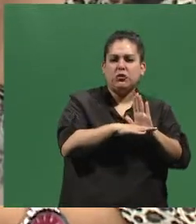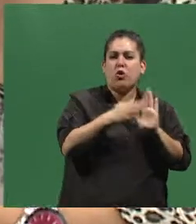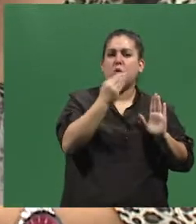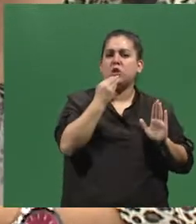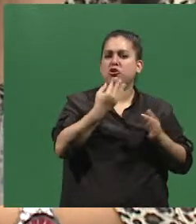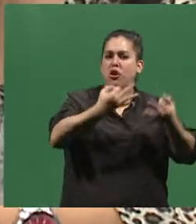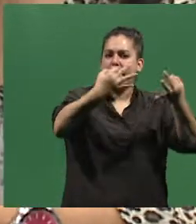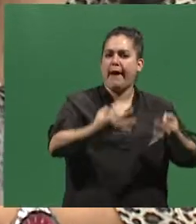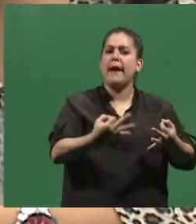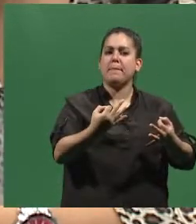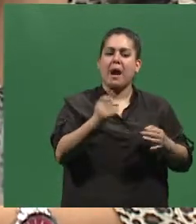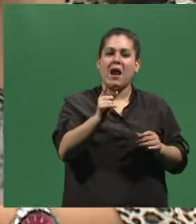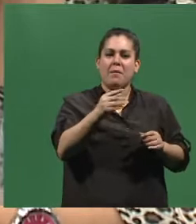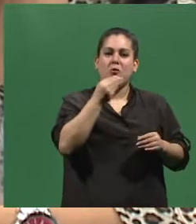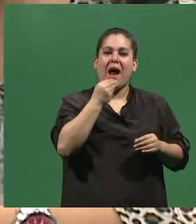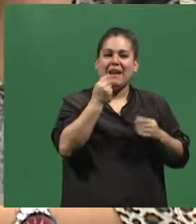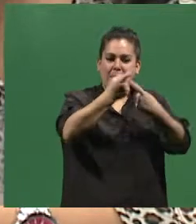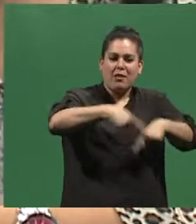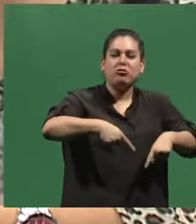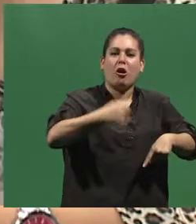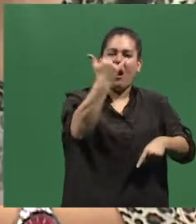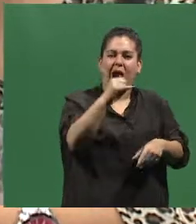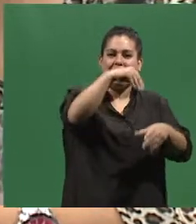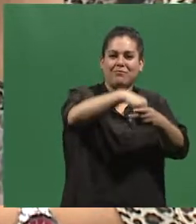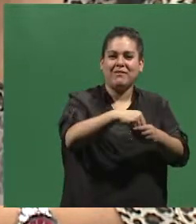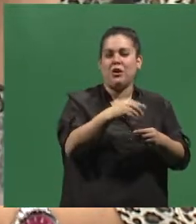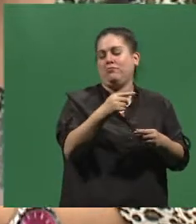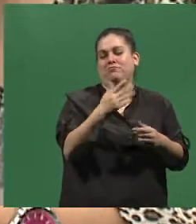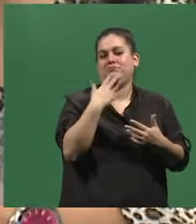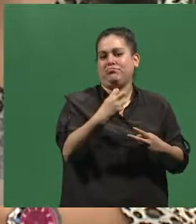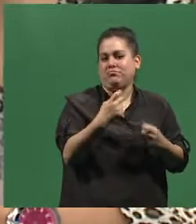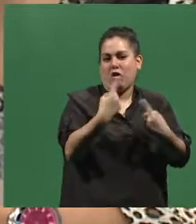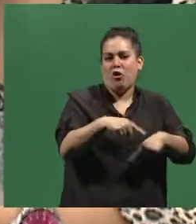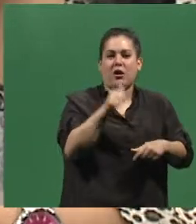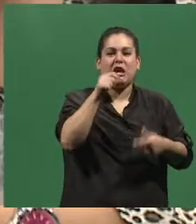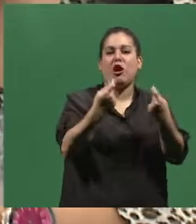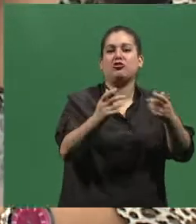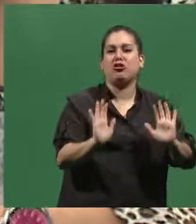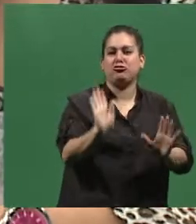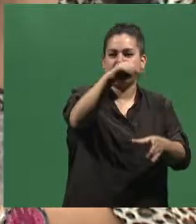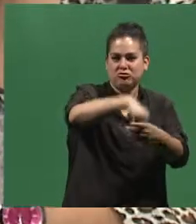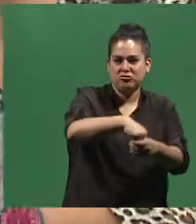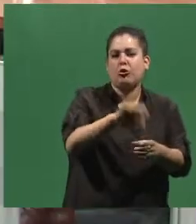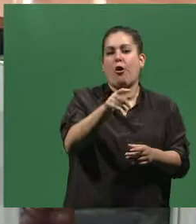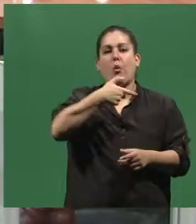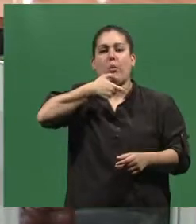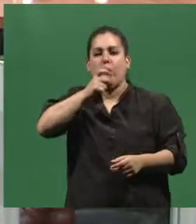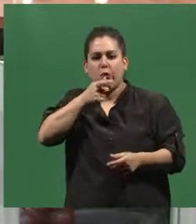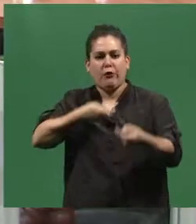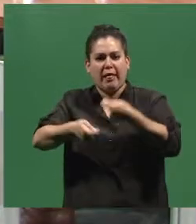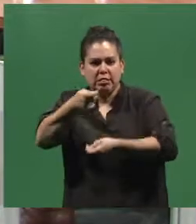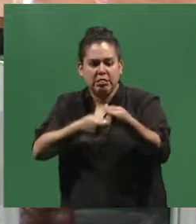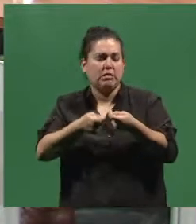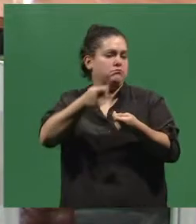que deberían tener esos alimentos que oferten las instituciones. En los kioscos. Kiosco, comedores, buffet,